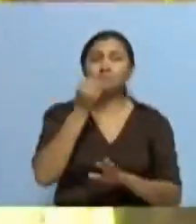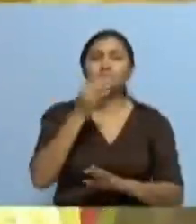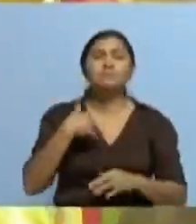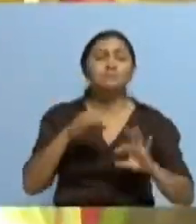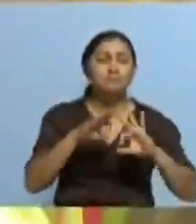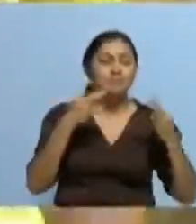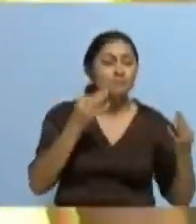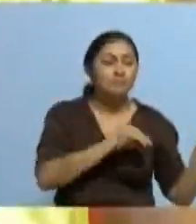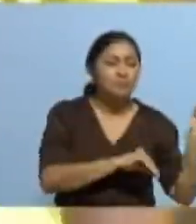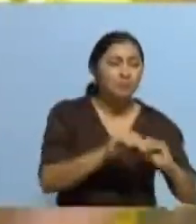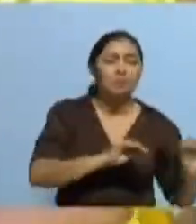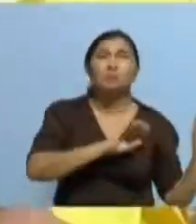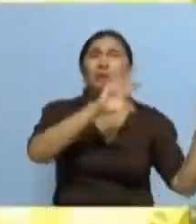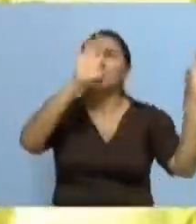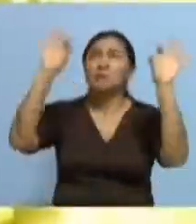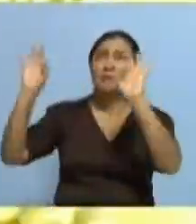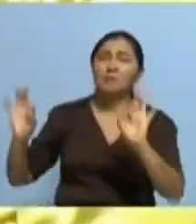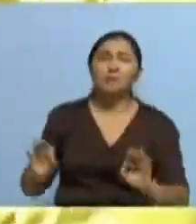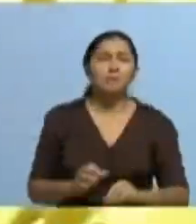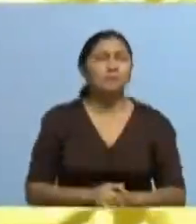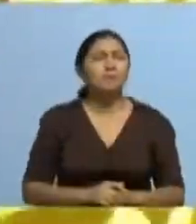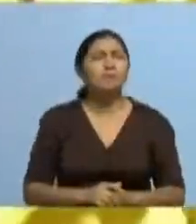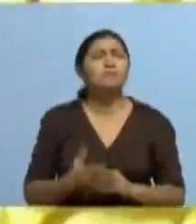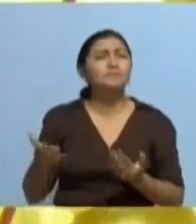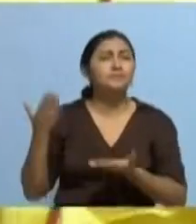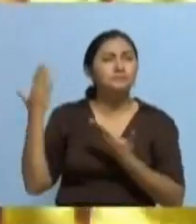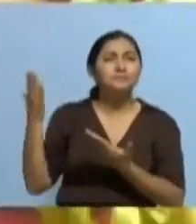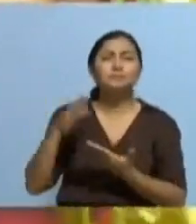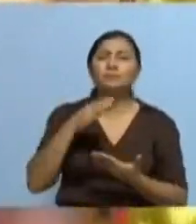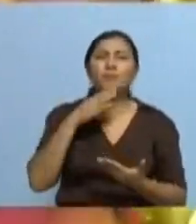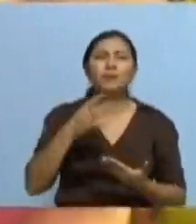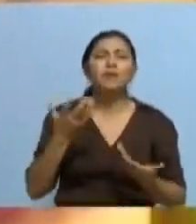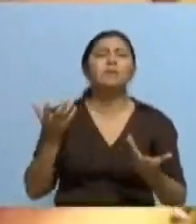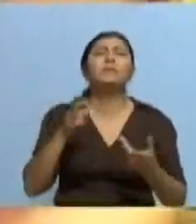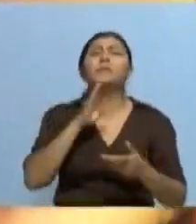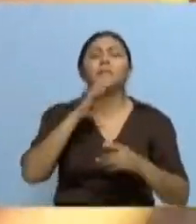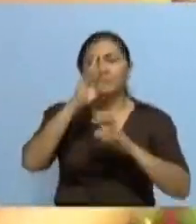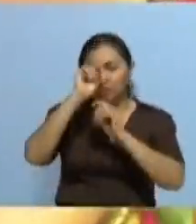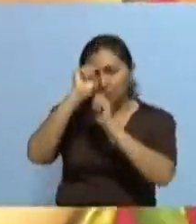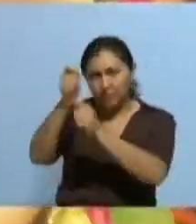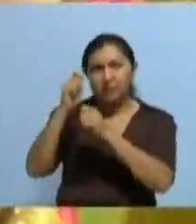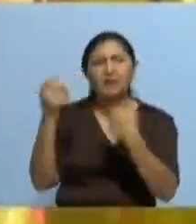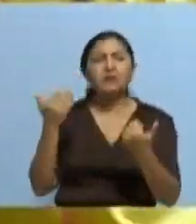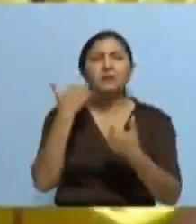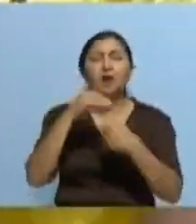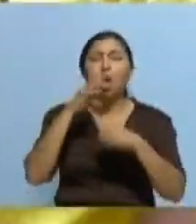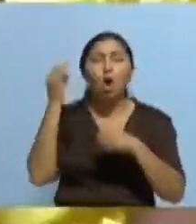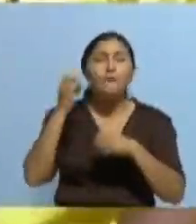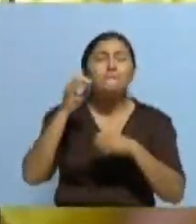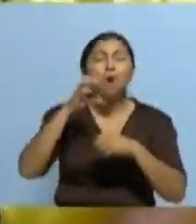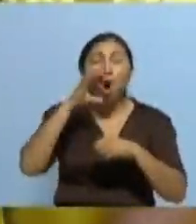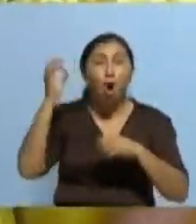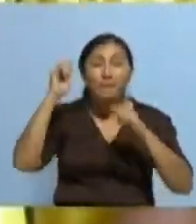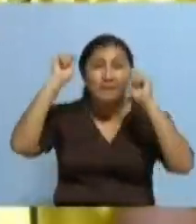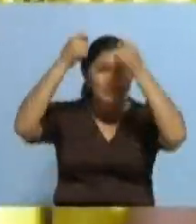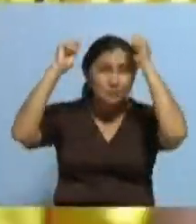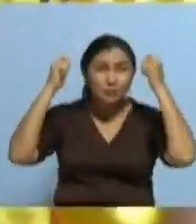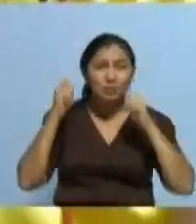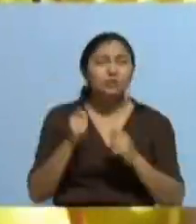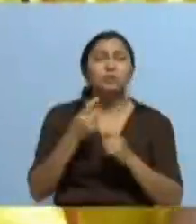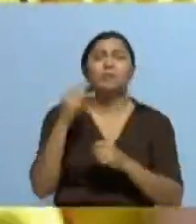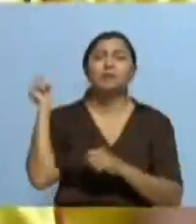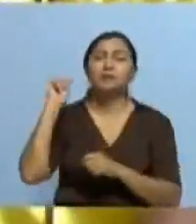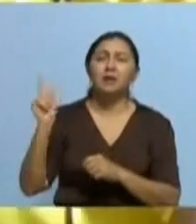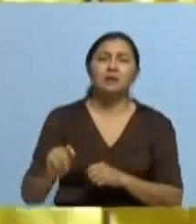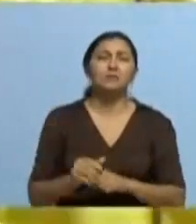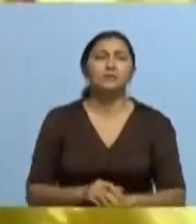hicimos especialmente para ustedes. Hay un homenaje en esta casa y es el homenaje a María Moñito, ¿cierto? Los 20 años. Y yo les quiero contar a ustedes, mientras